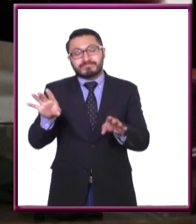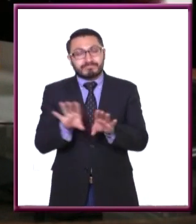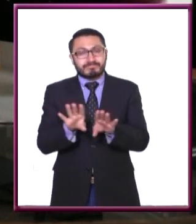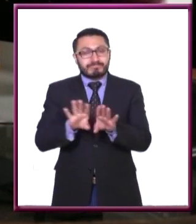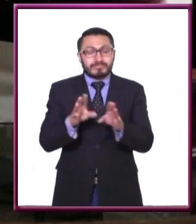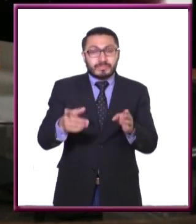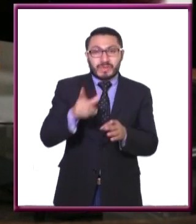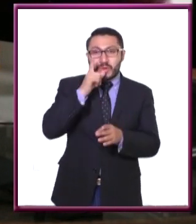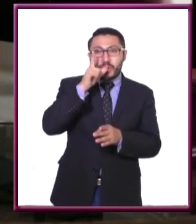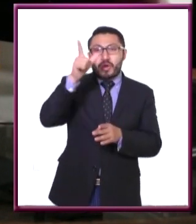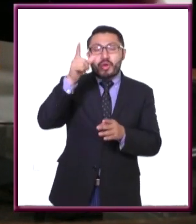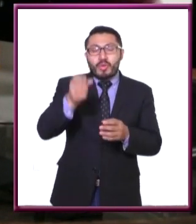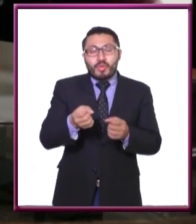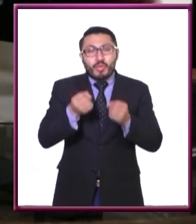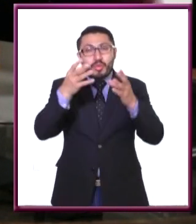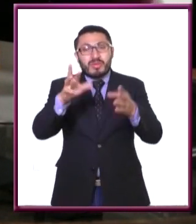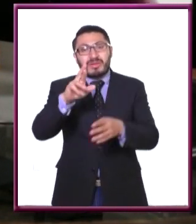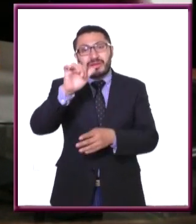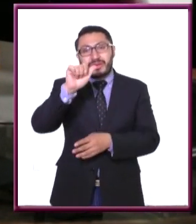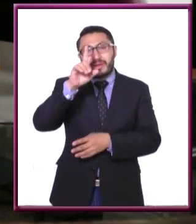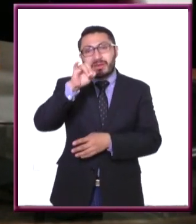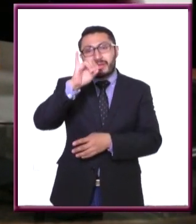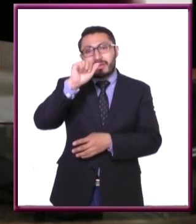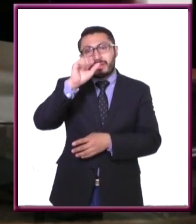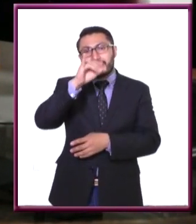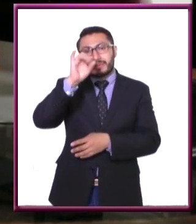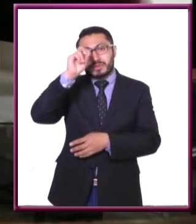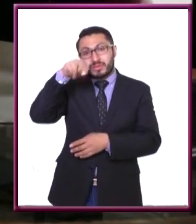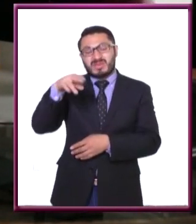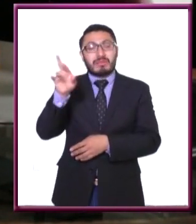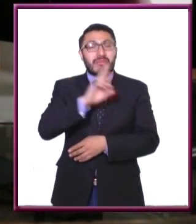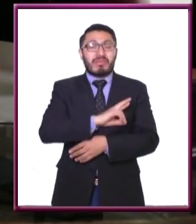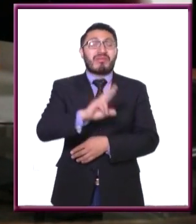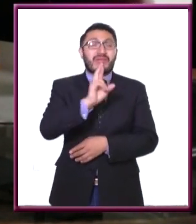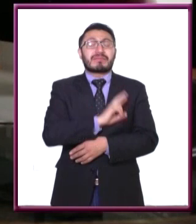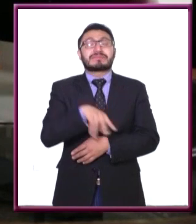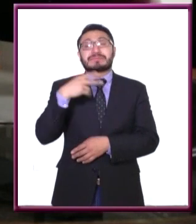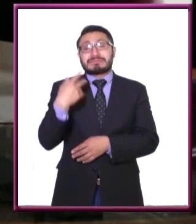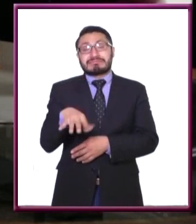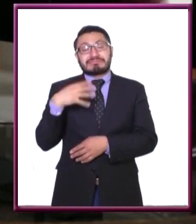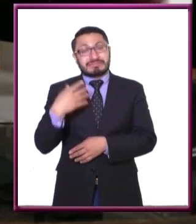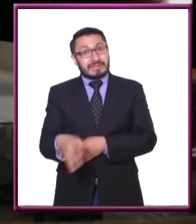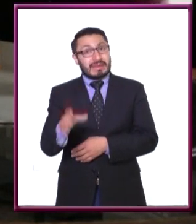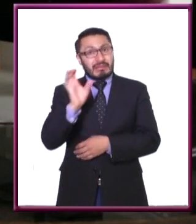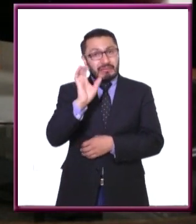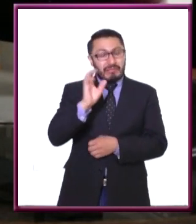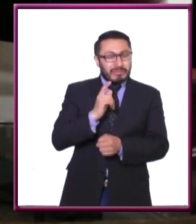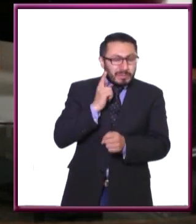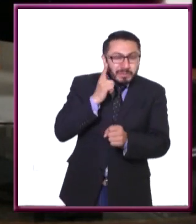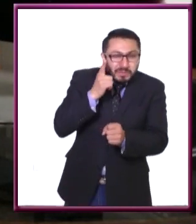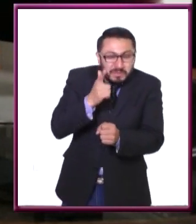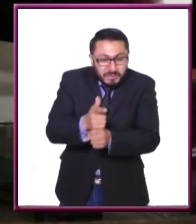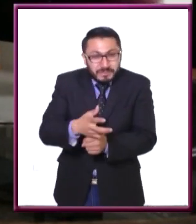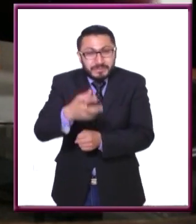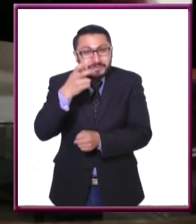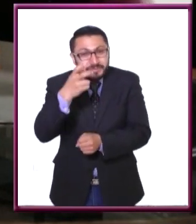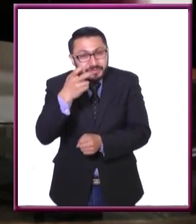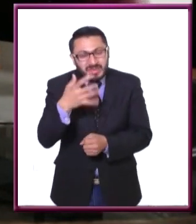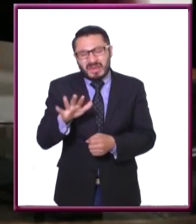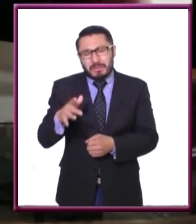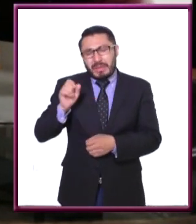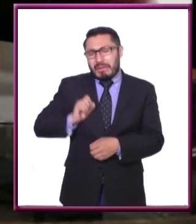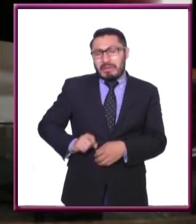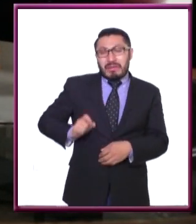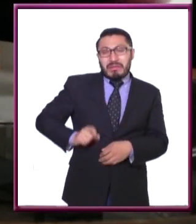ellos emite luz, radiación muy particular, muy particular. Y cuando descubrimos eso, que fue